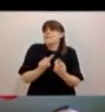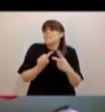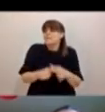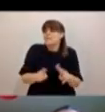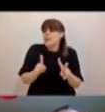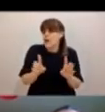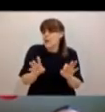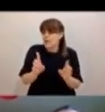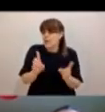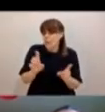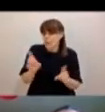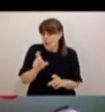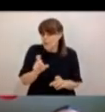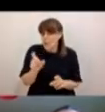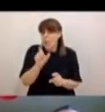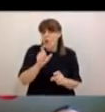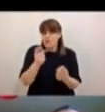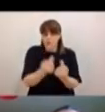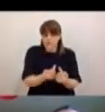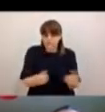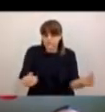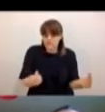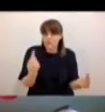la primera infancia la siguiente por favor